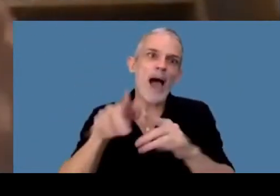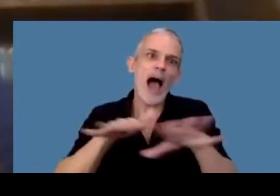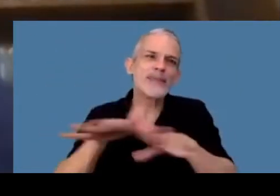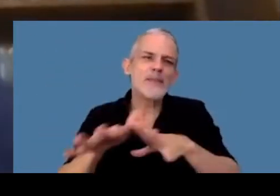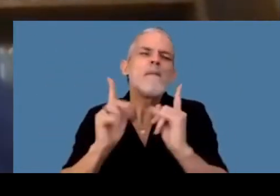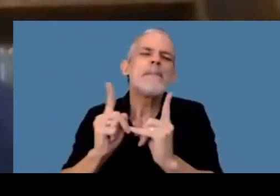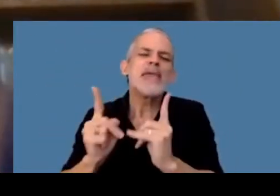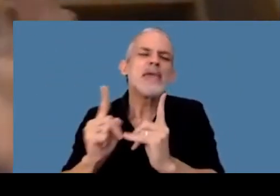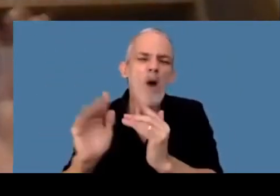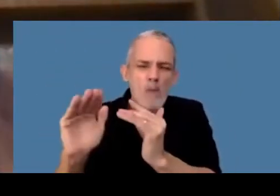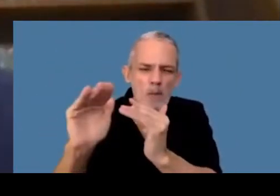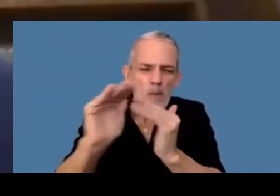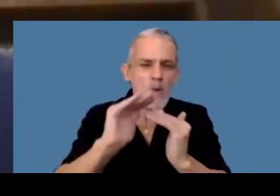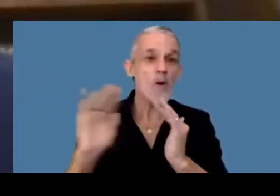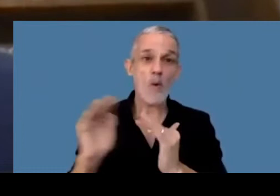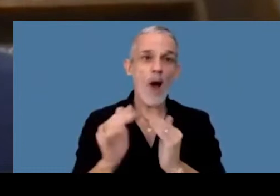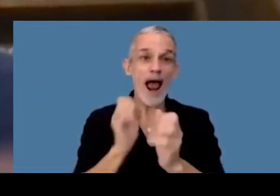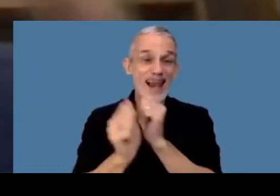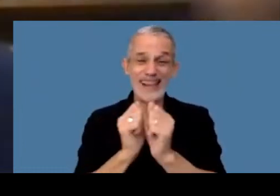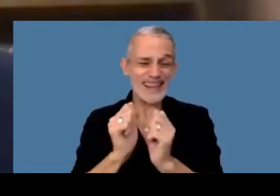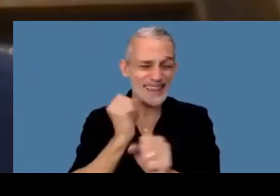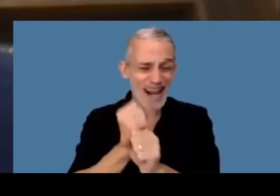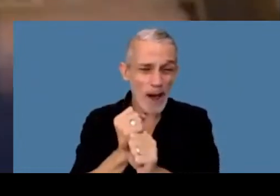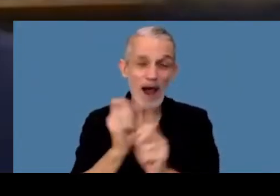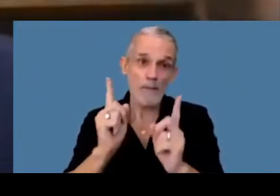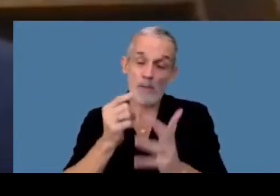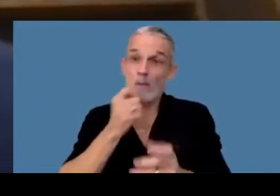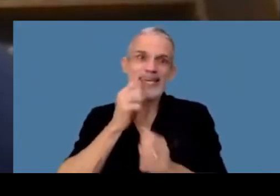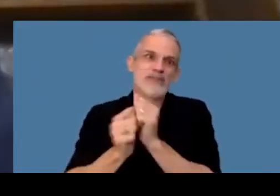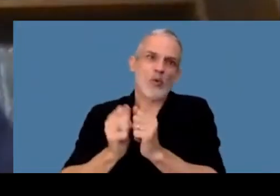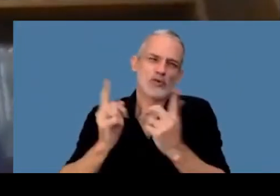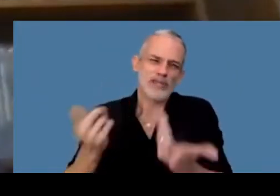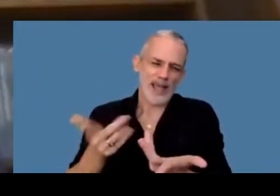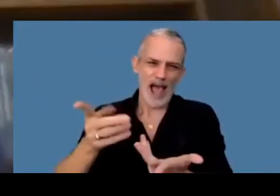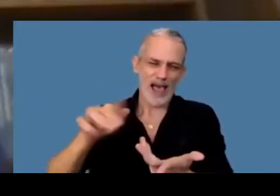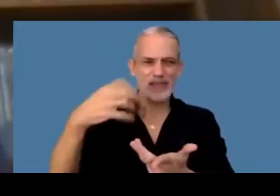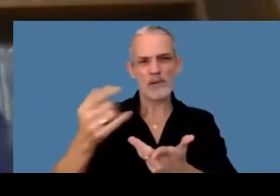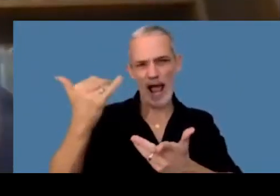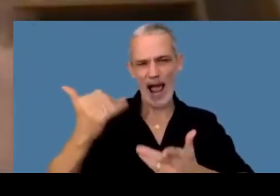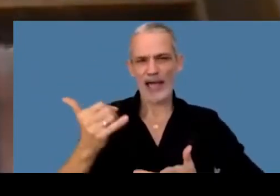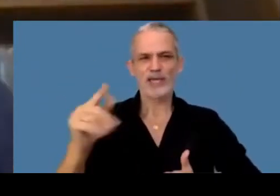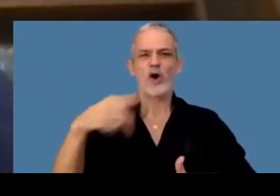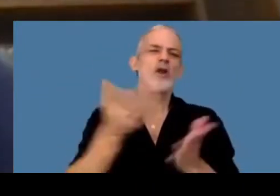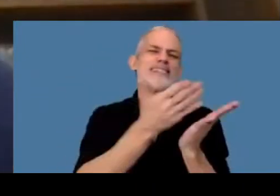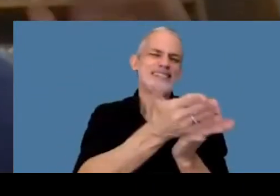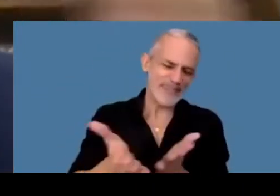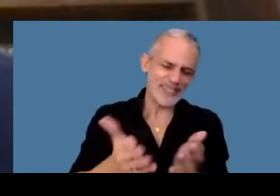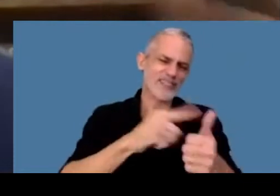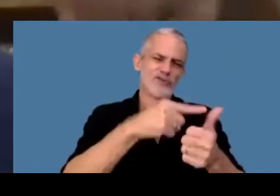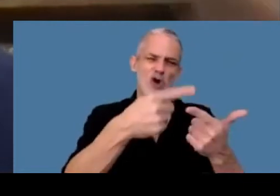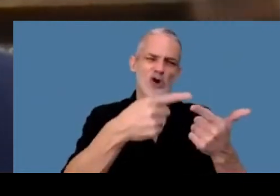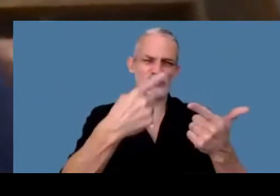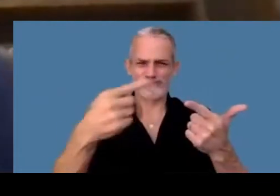determinada industria. Pensemos en la industria acá en general. Después obviamente tenemos servicios, y es independientemente de